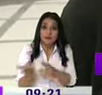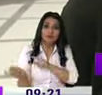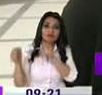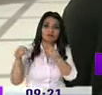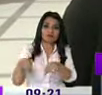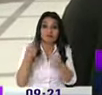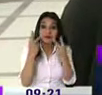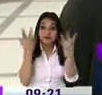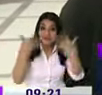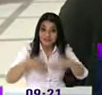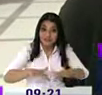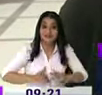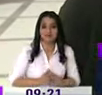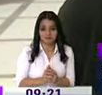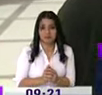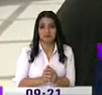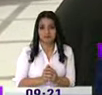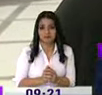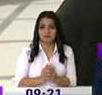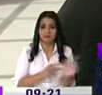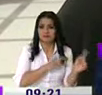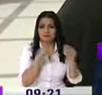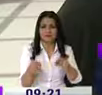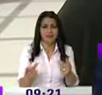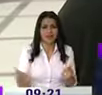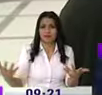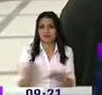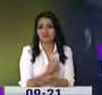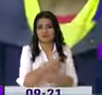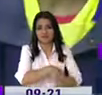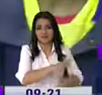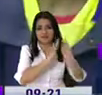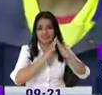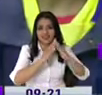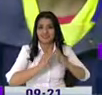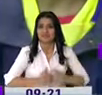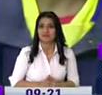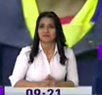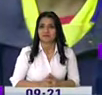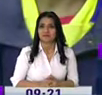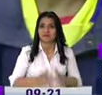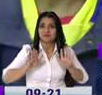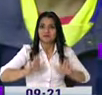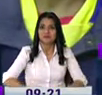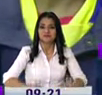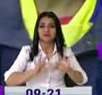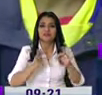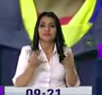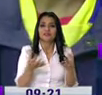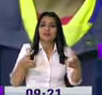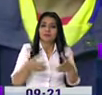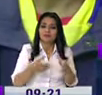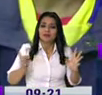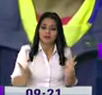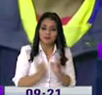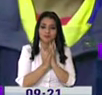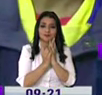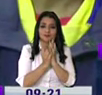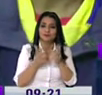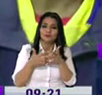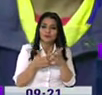estuvieron viéndolo y se vinieron y se lo llevaron también. Así fue como esta familia se unió